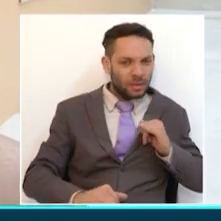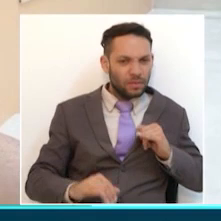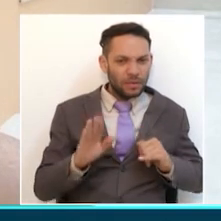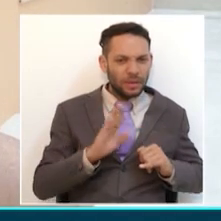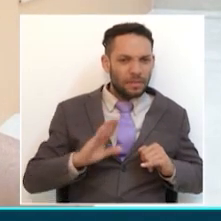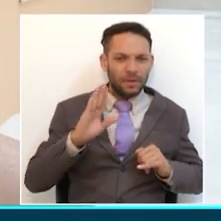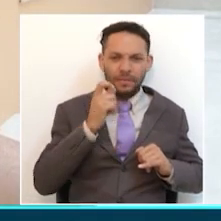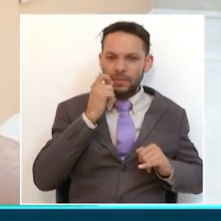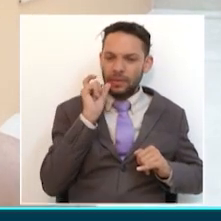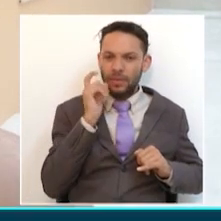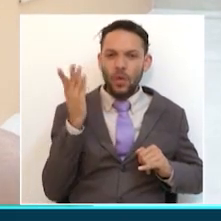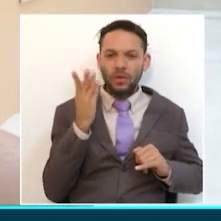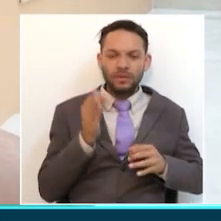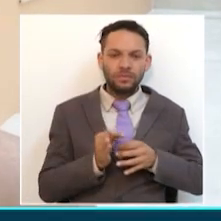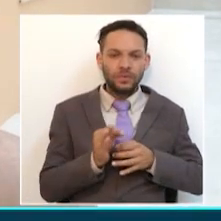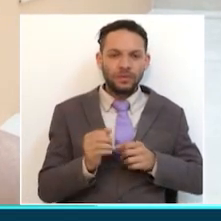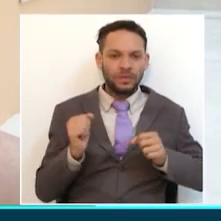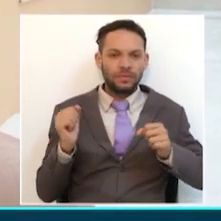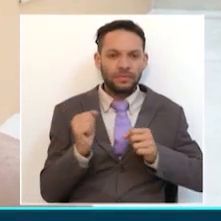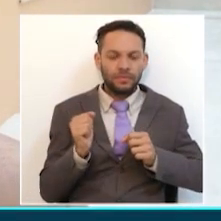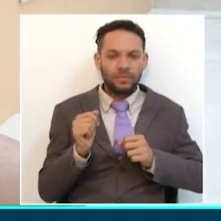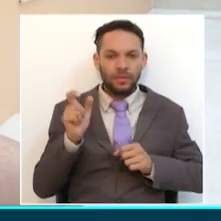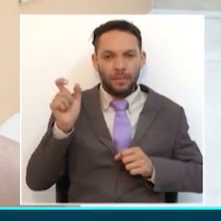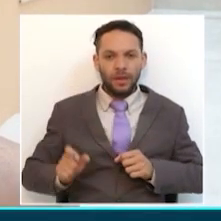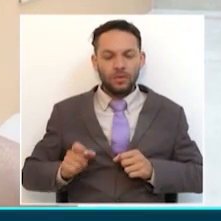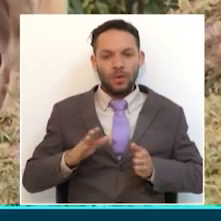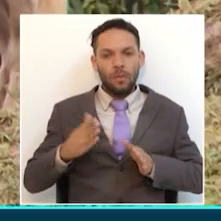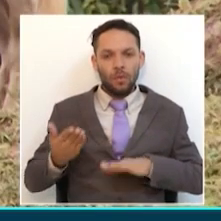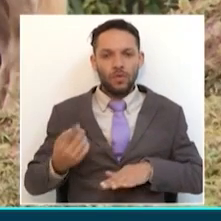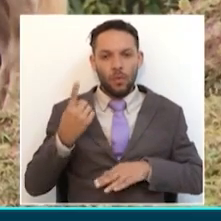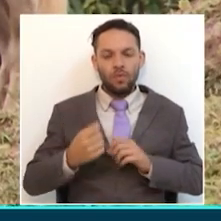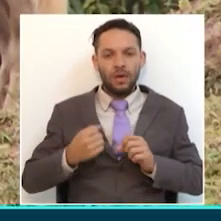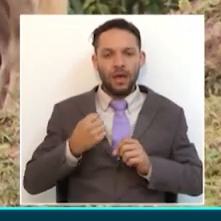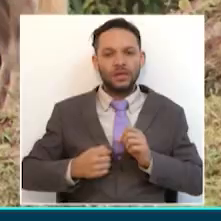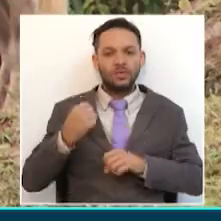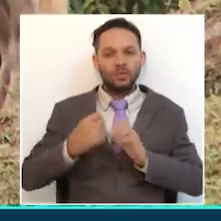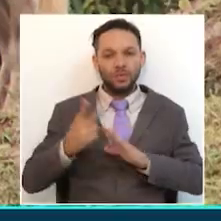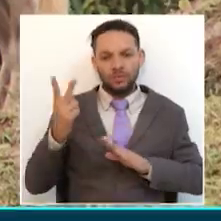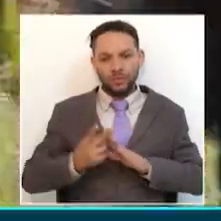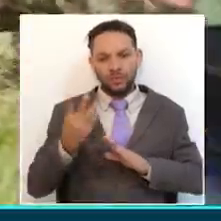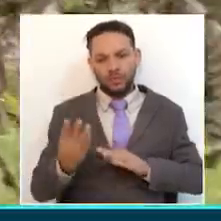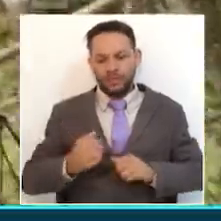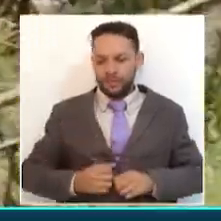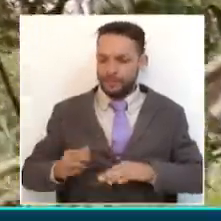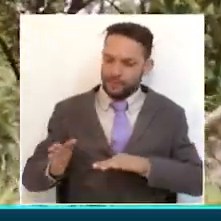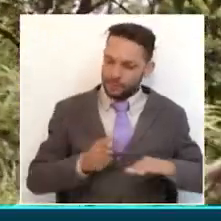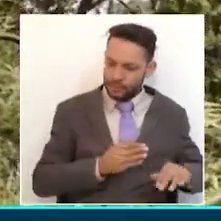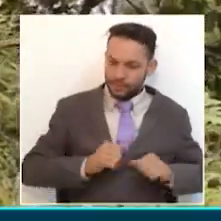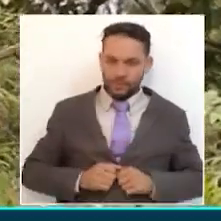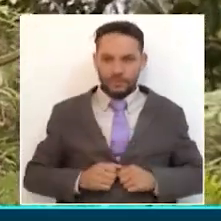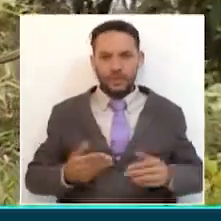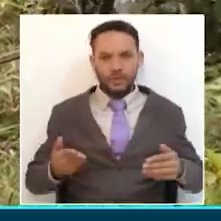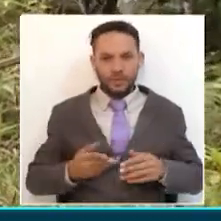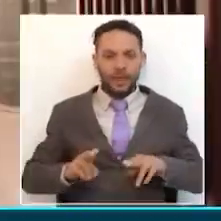fue reportado en el municipio de Samaná, donde falleció una persona en el año 2004 por una mina. Dentro de los municipios certificados está la ciudad